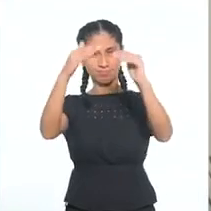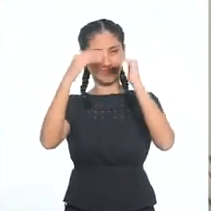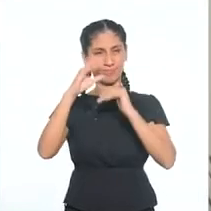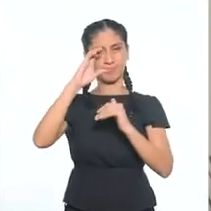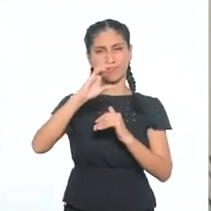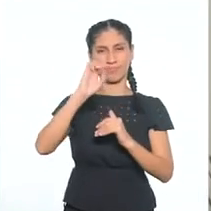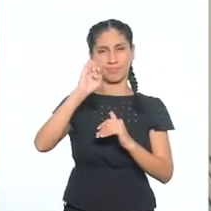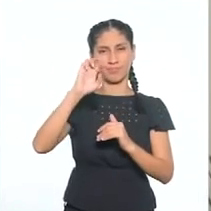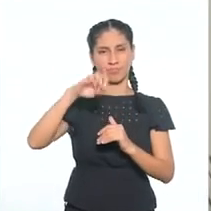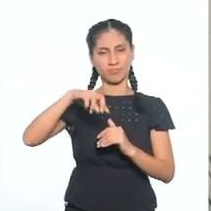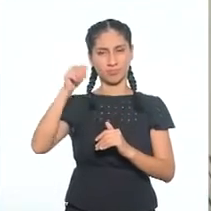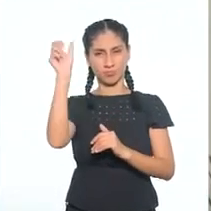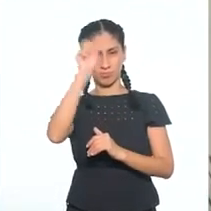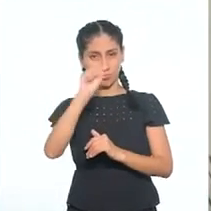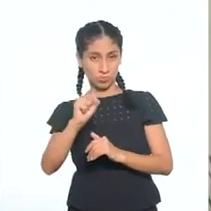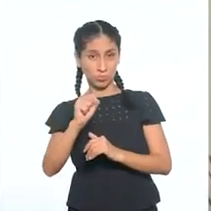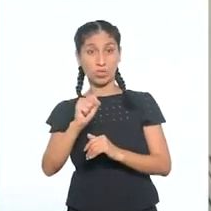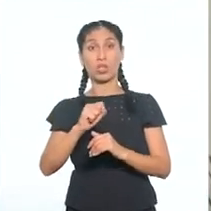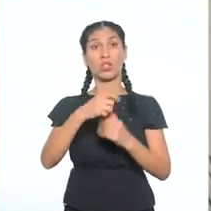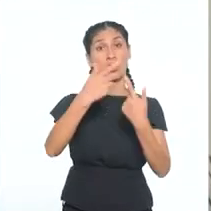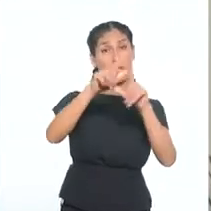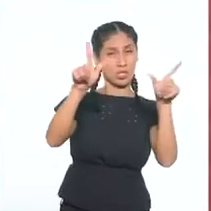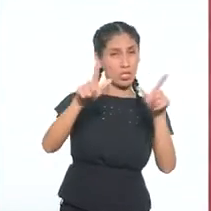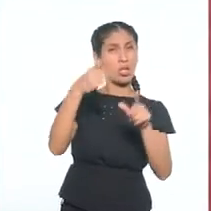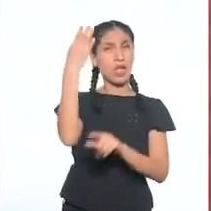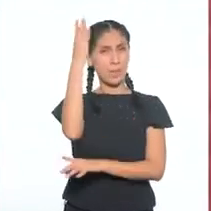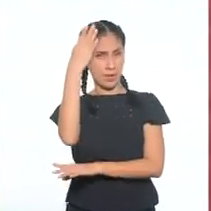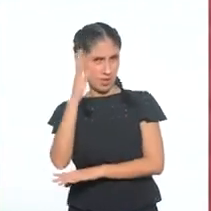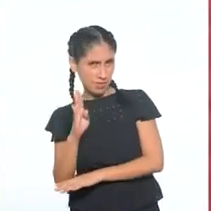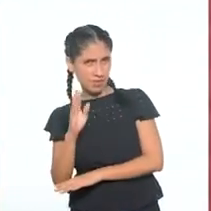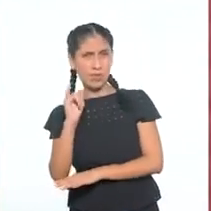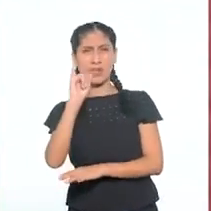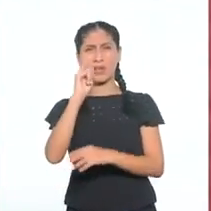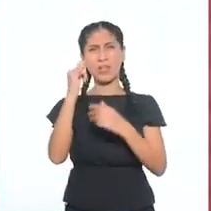cepas áfrica inglaterra y brasil